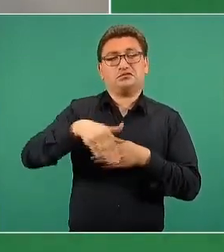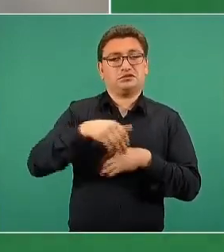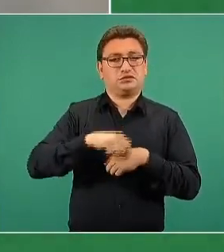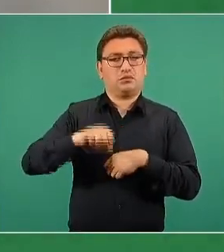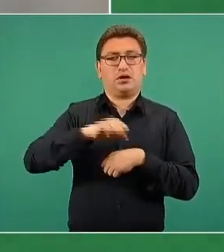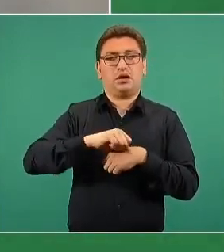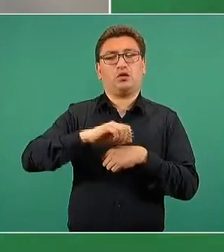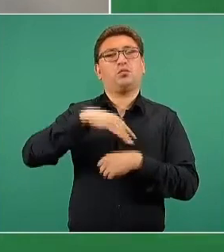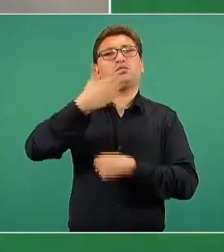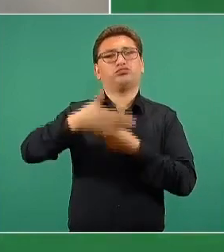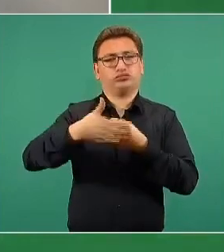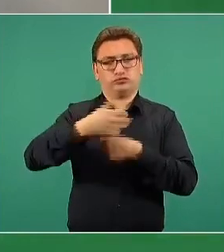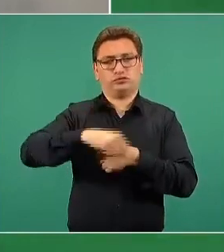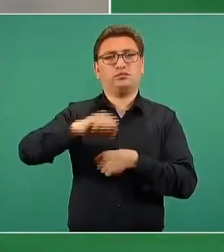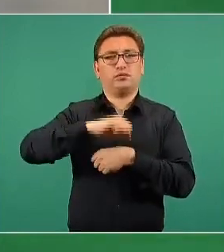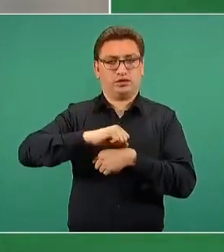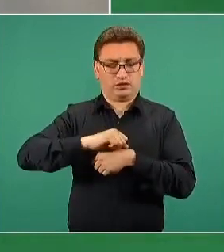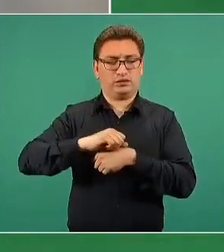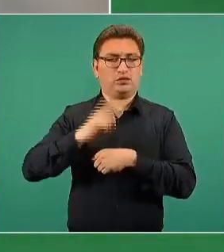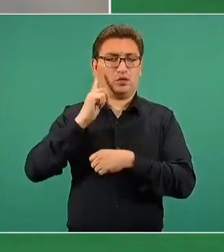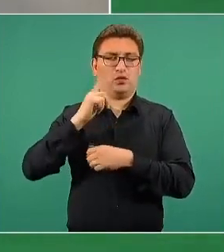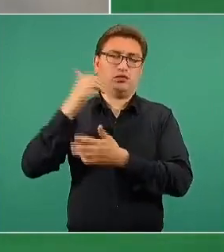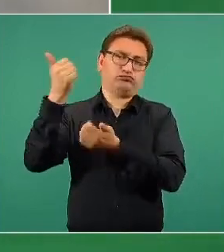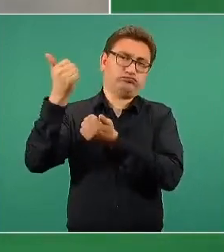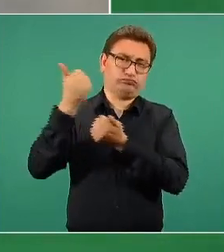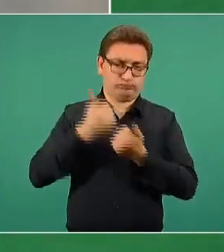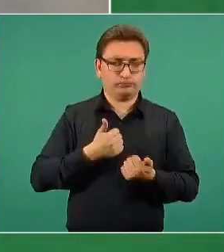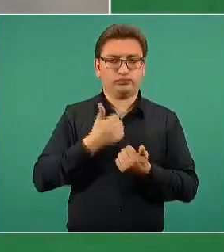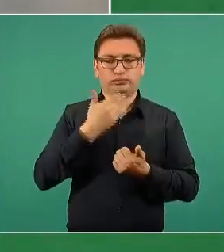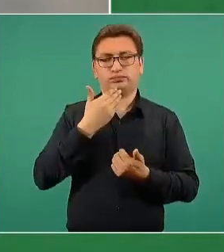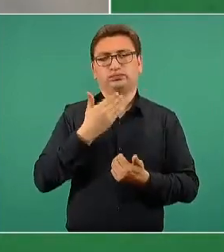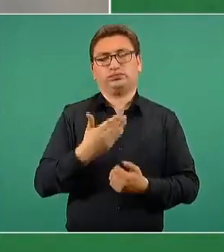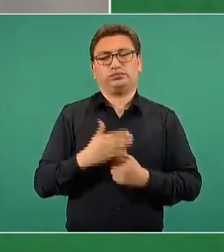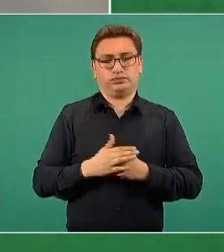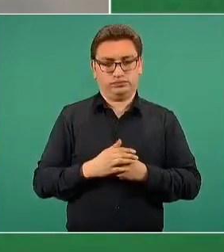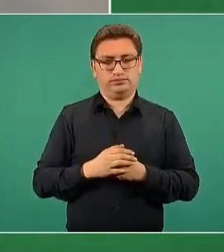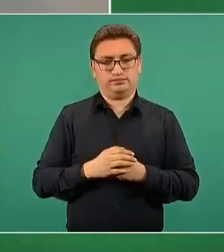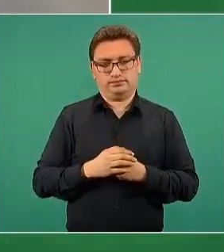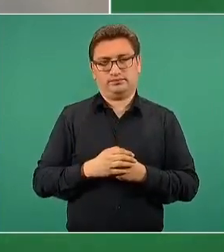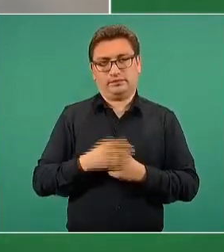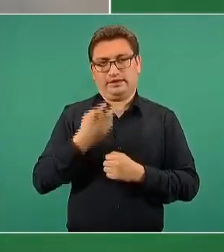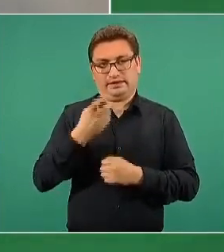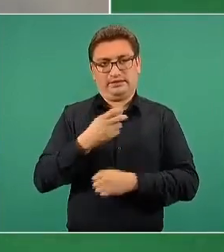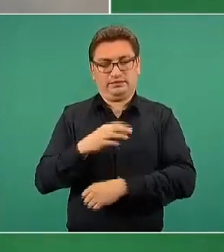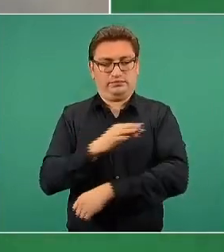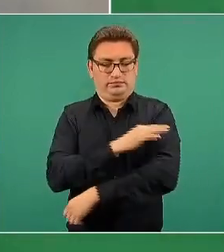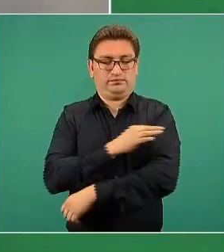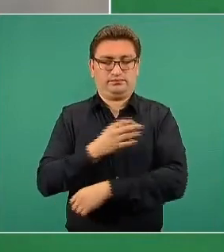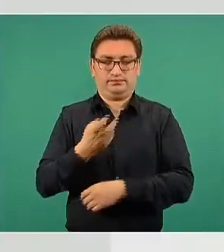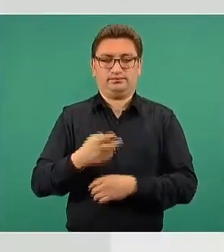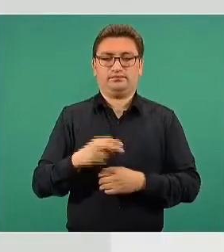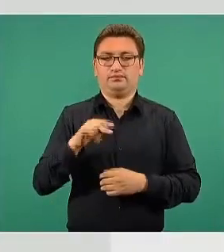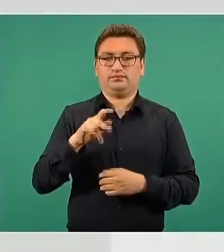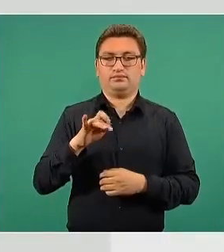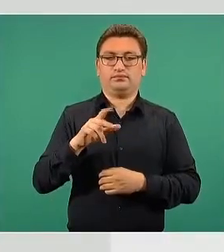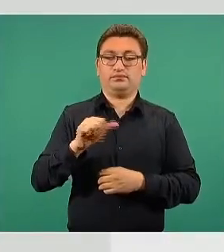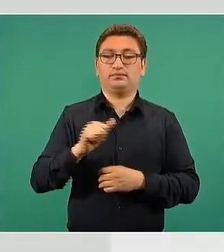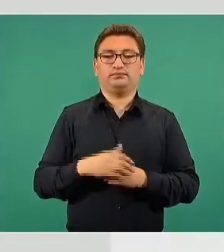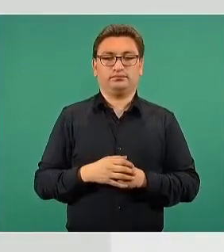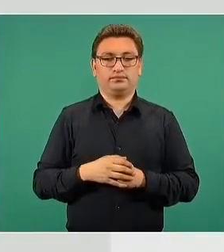siguiente semana, ya se esté restableciendo la entrega y liberación de esta vacuna Sinovac, Natalia. Doctor,